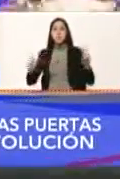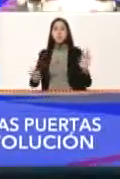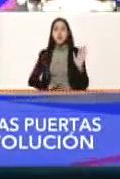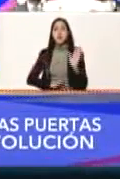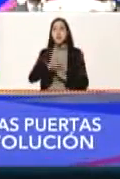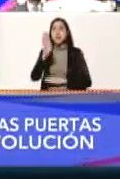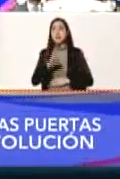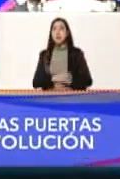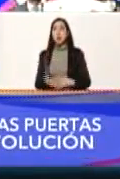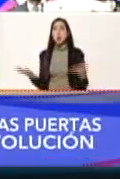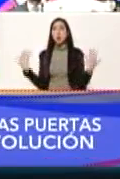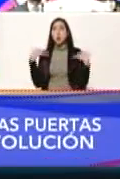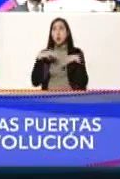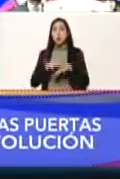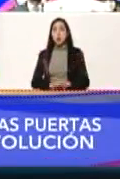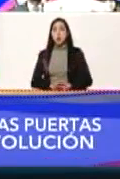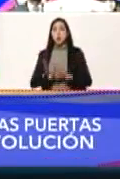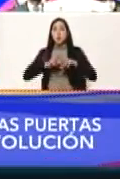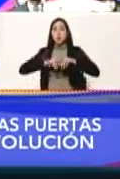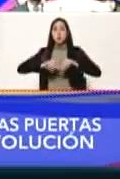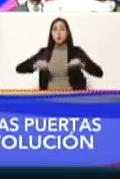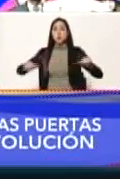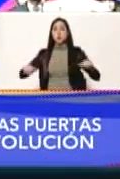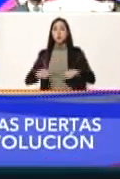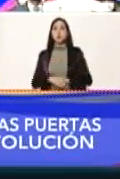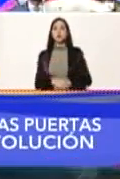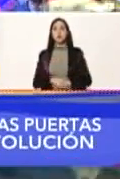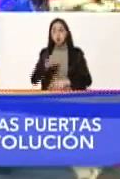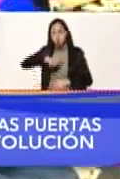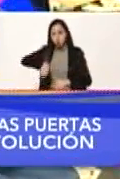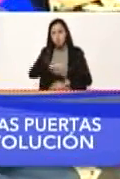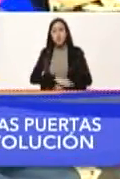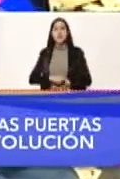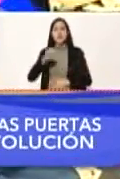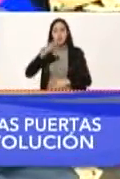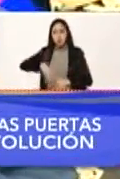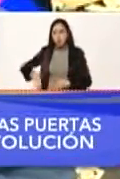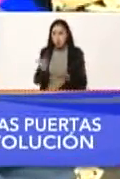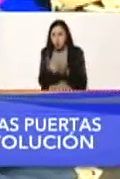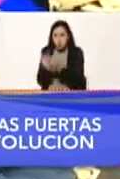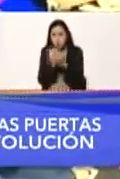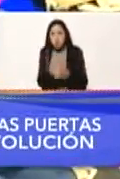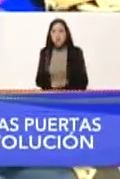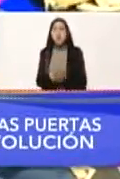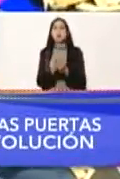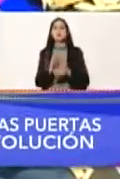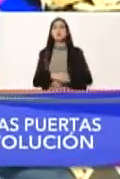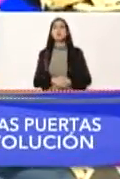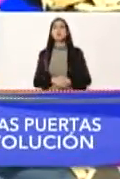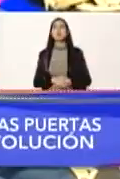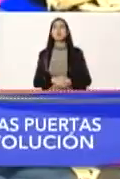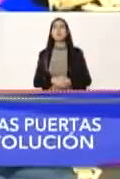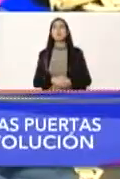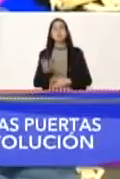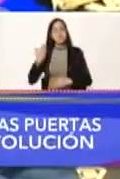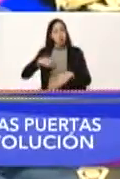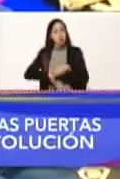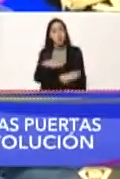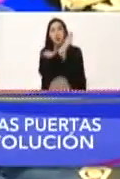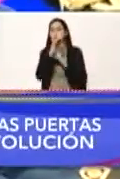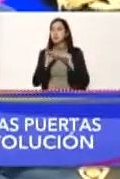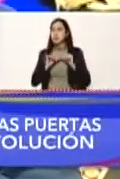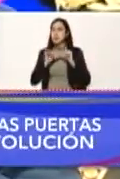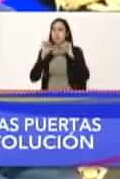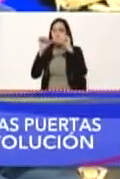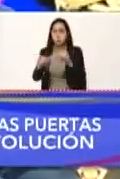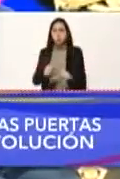y a la integridad territorial. Para eso se han formado. Bueno, den el primer paso y sigan